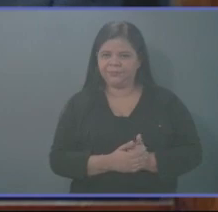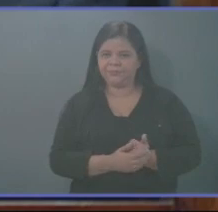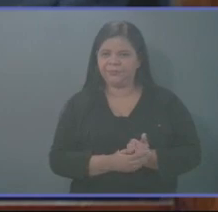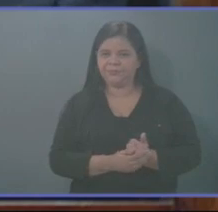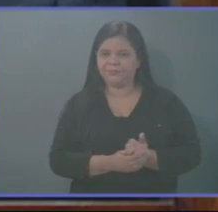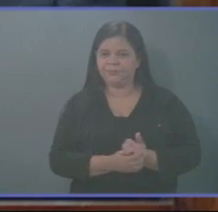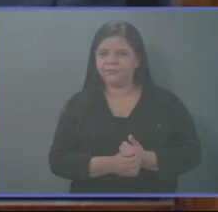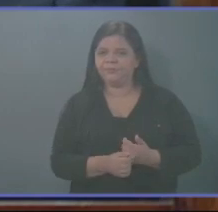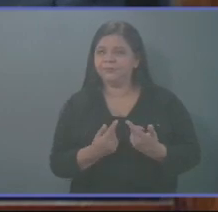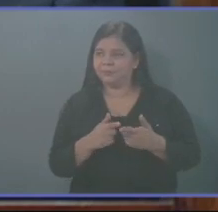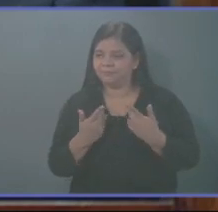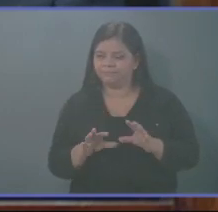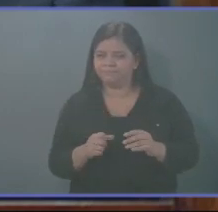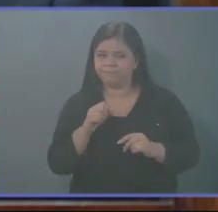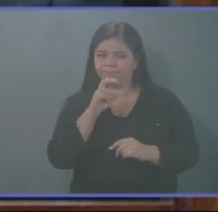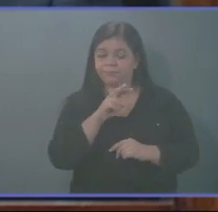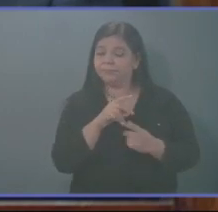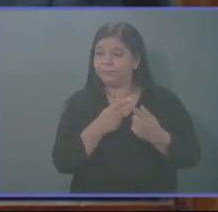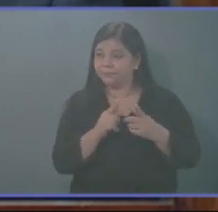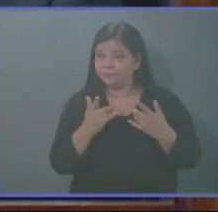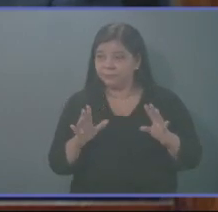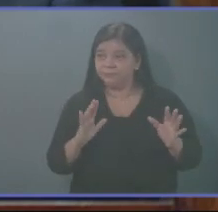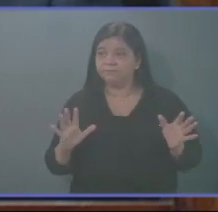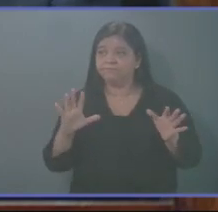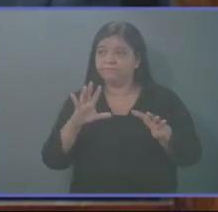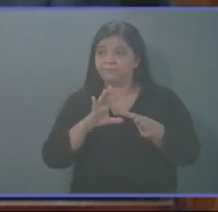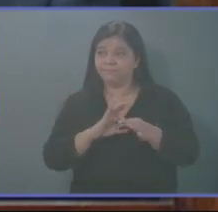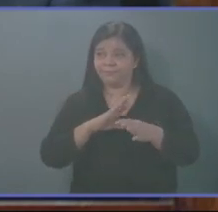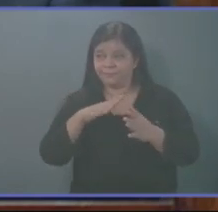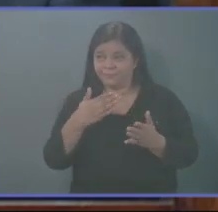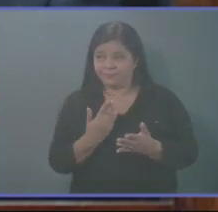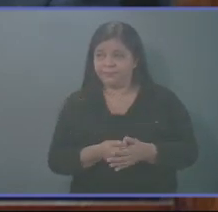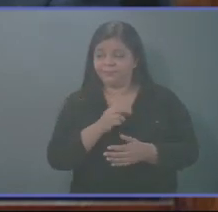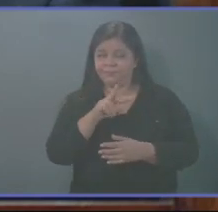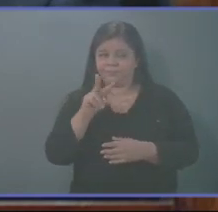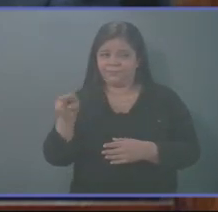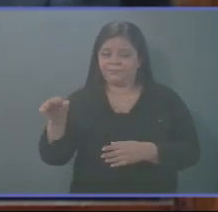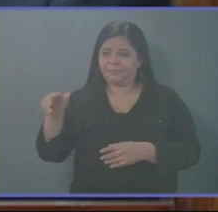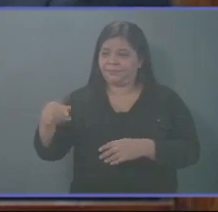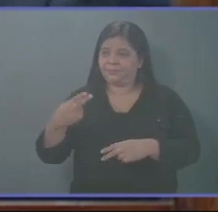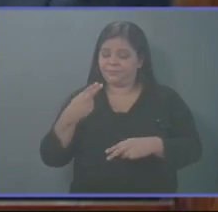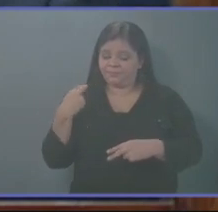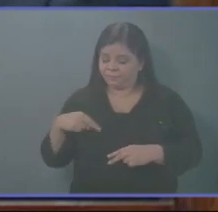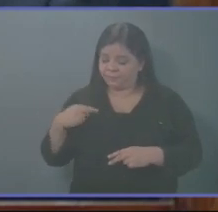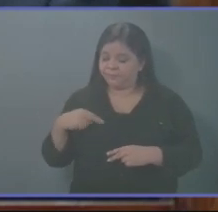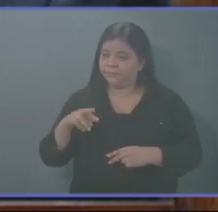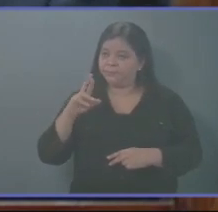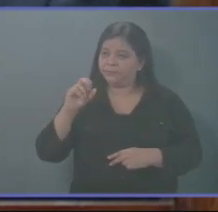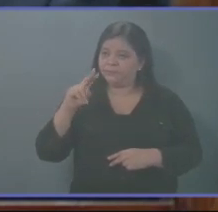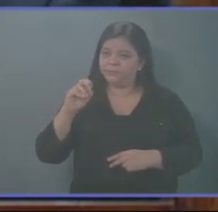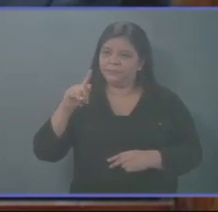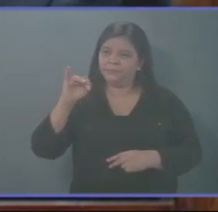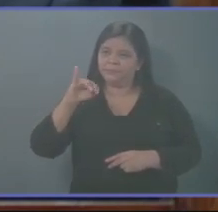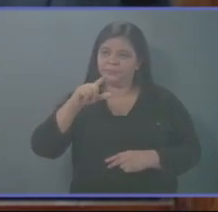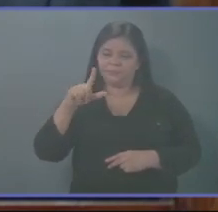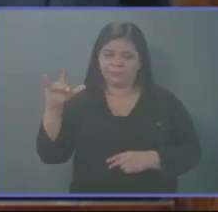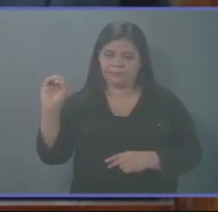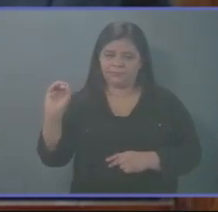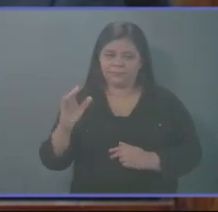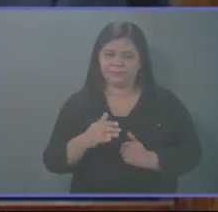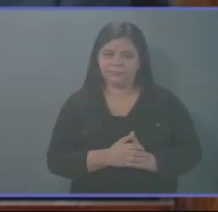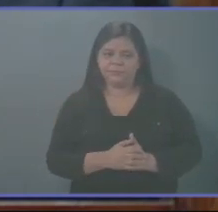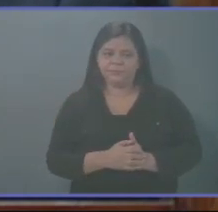Entrevista de las 18 horas 10 minutos del día 12 de noviembre de 2019 rendida por René Alfredo Portillo Cuadra.